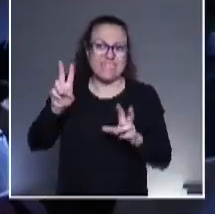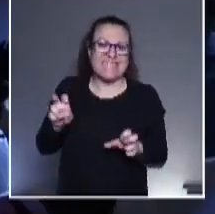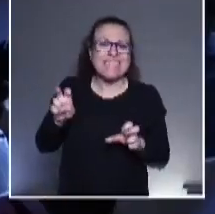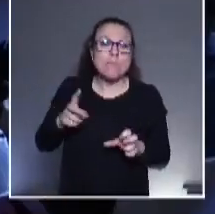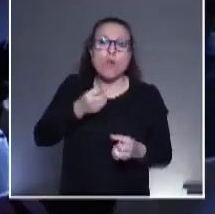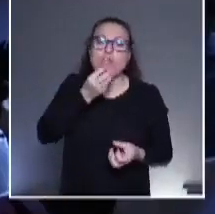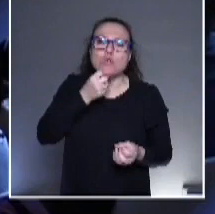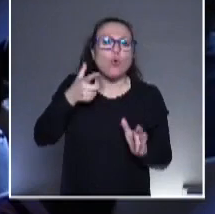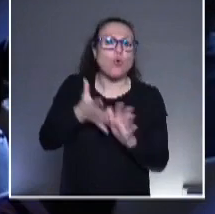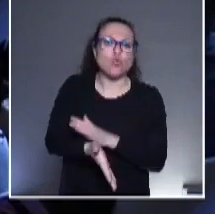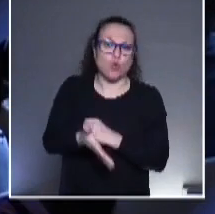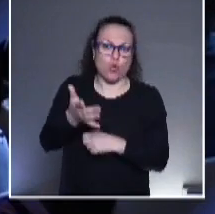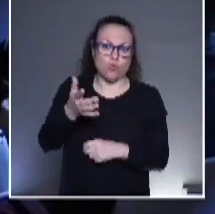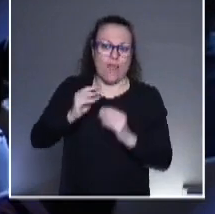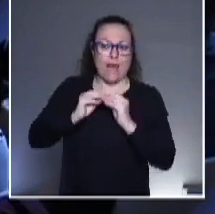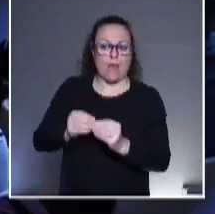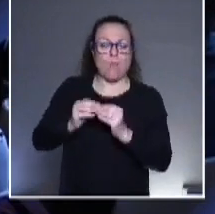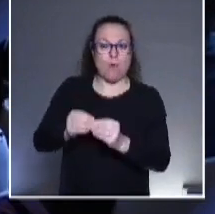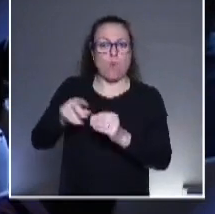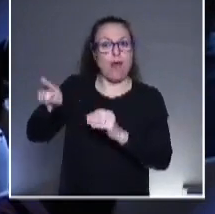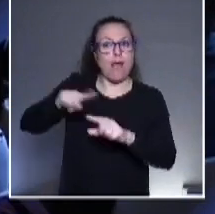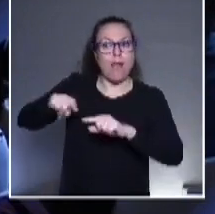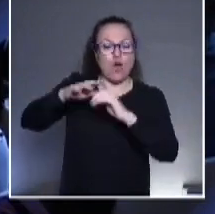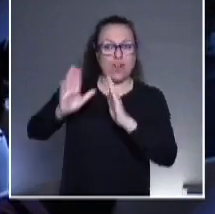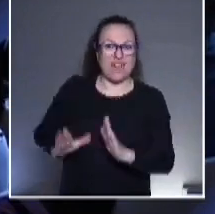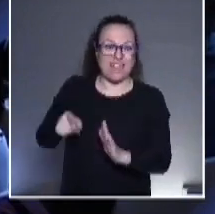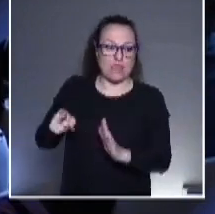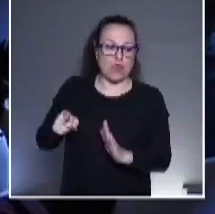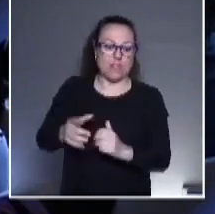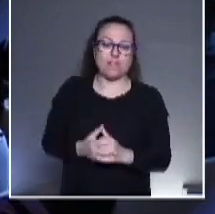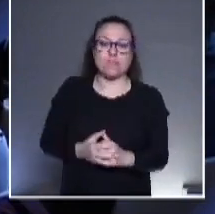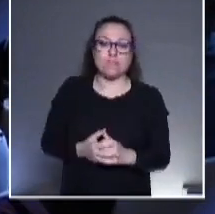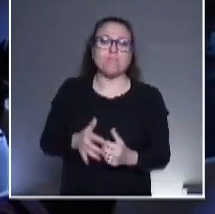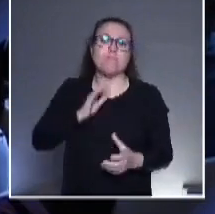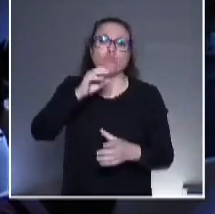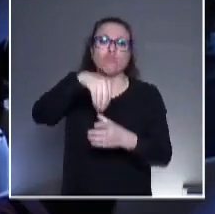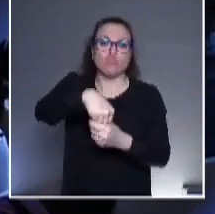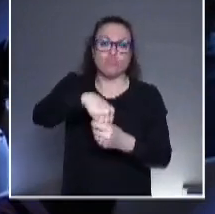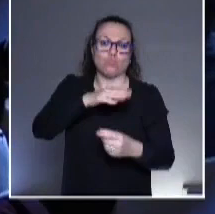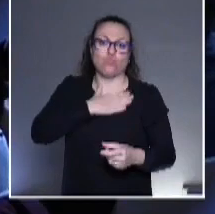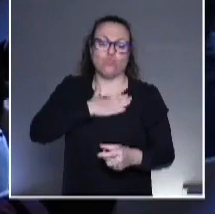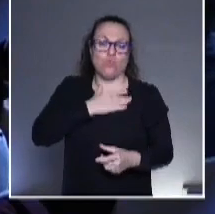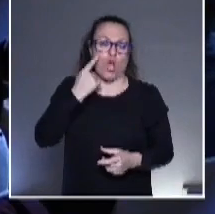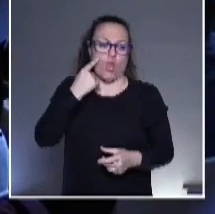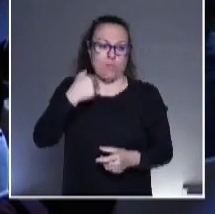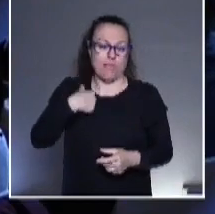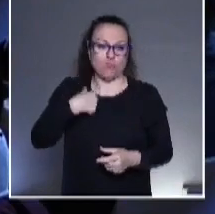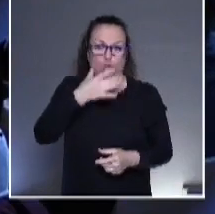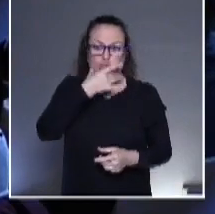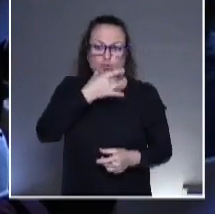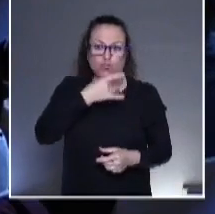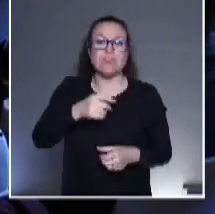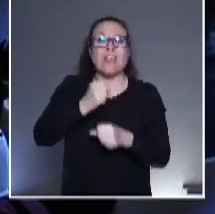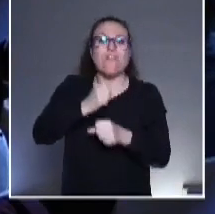de discurso que se elabora en sus organizaciones y lo explicitamos y lo incluimos en nuestro conocimiento. Trabajamos en